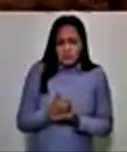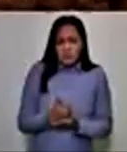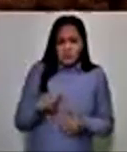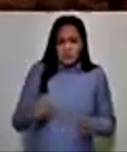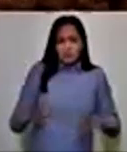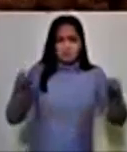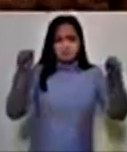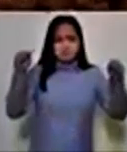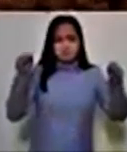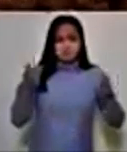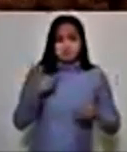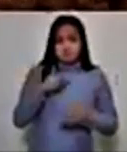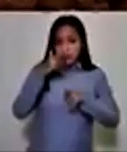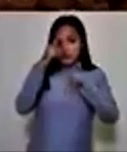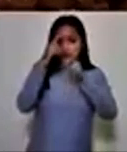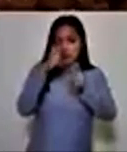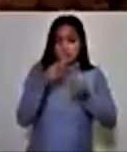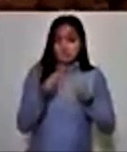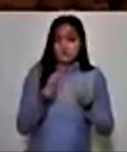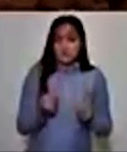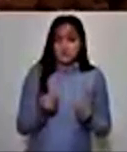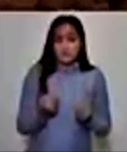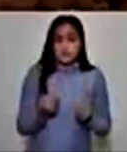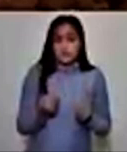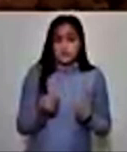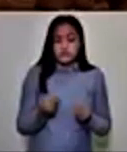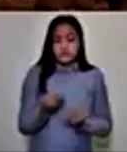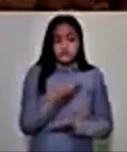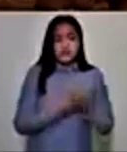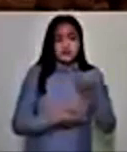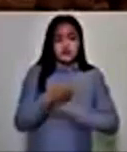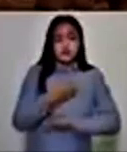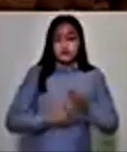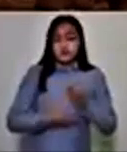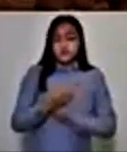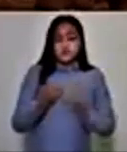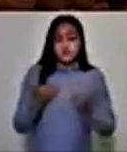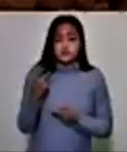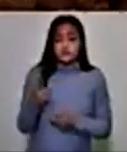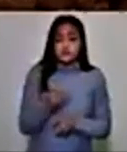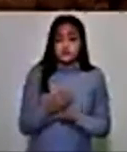porque nosotros hemos respetado mucho todas las acciones,